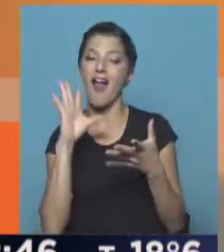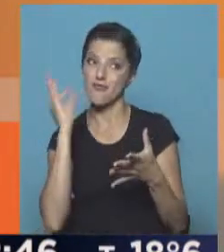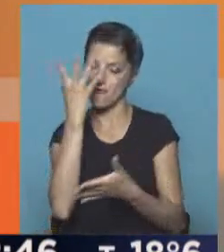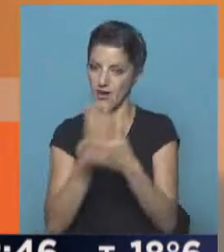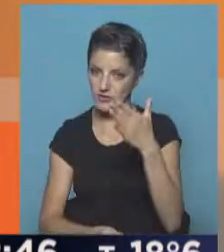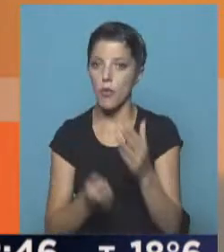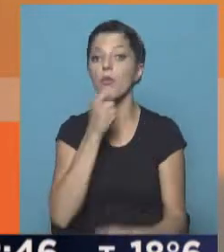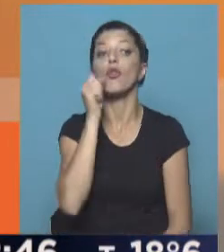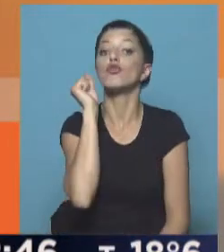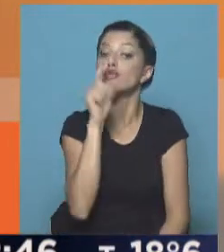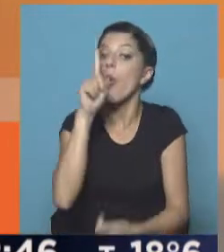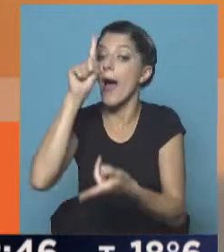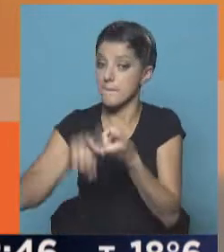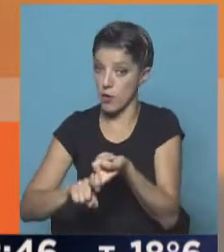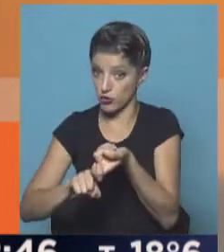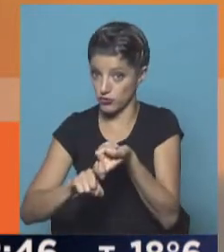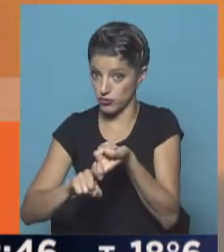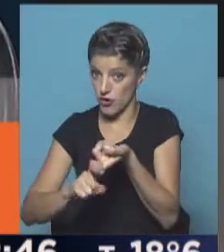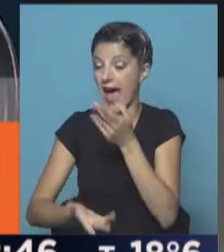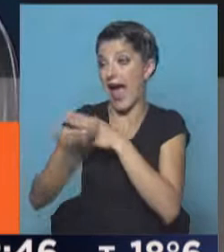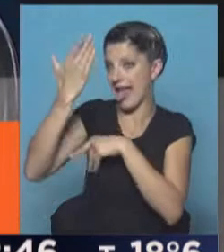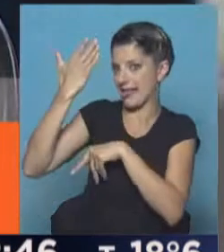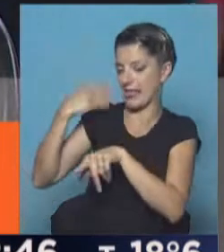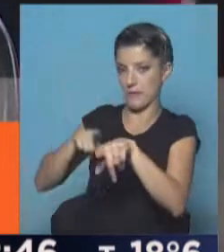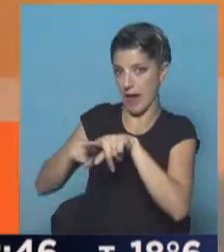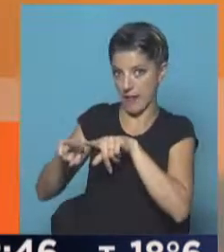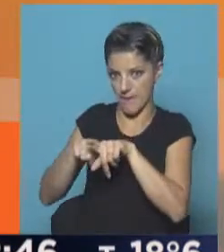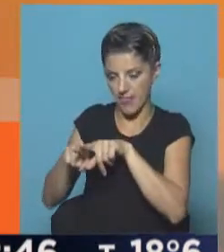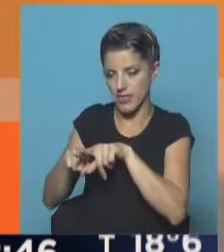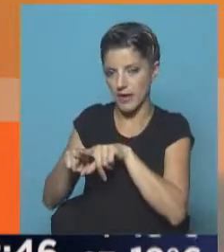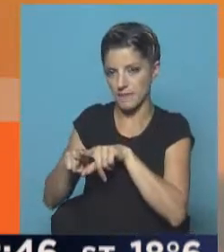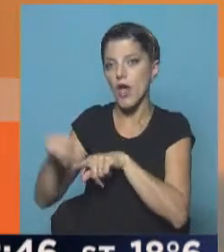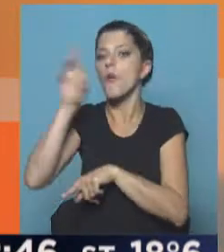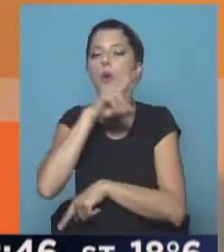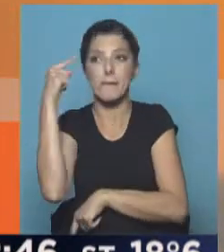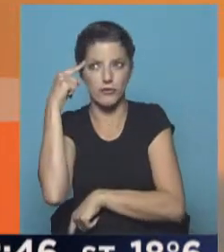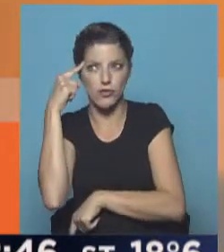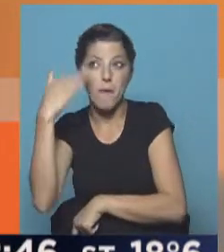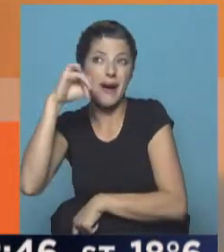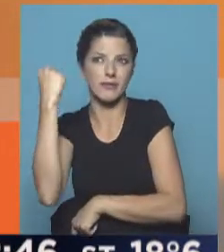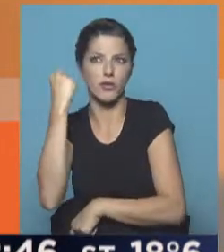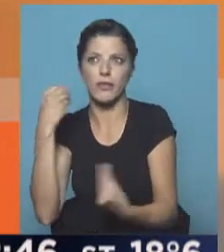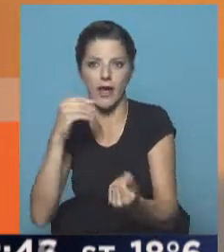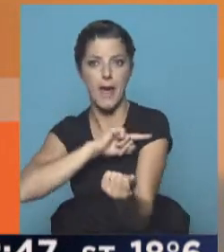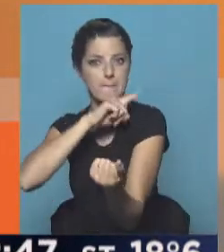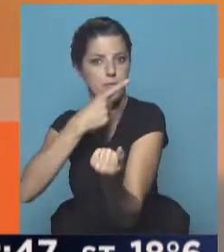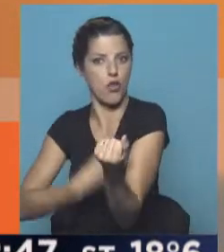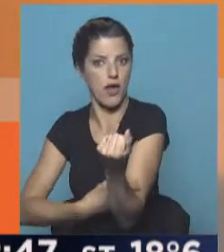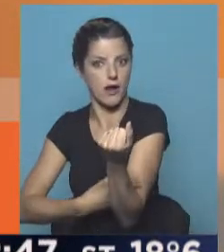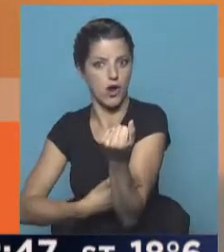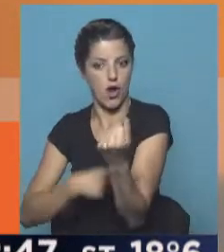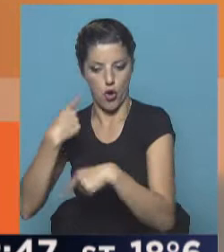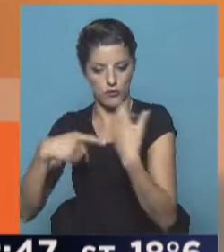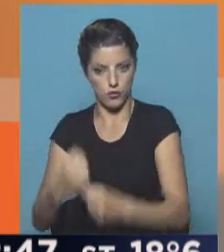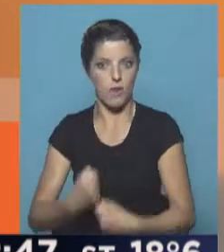marido le fue completamente infiel, Hillary priorizó el poder, priorizó la permanencia en el cargo